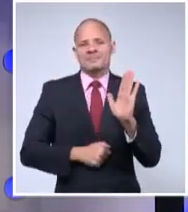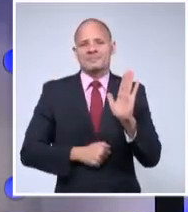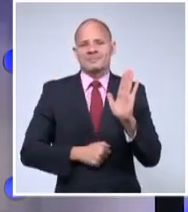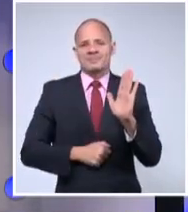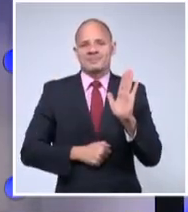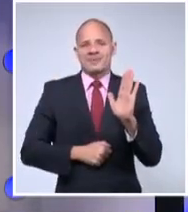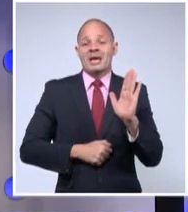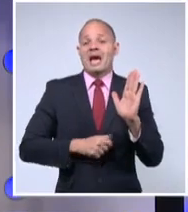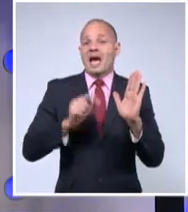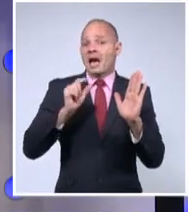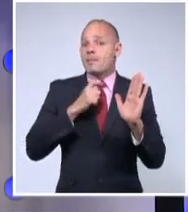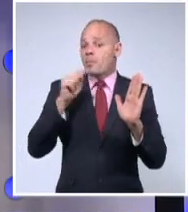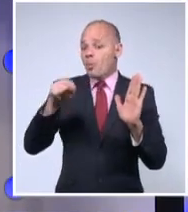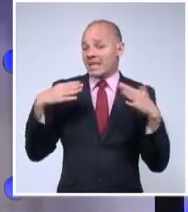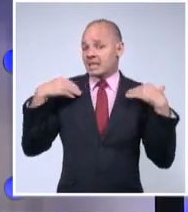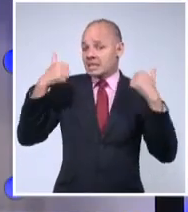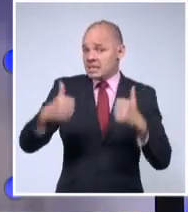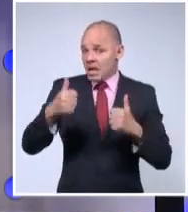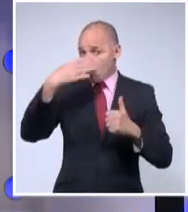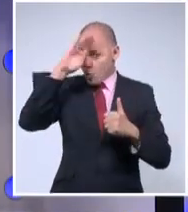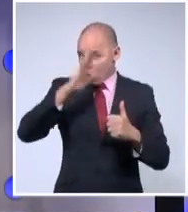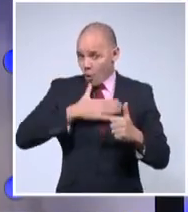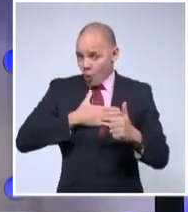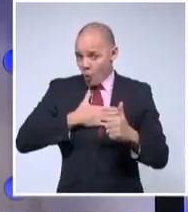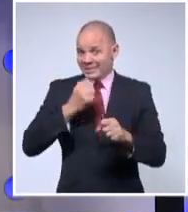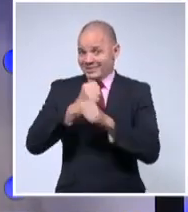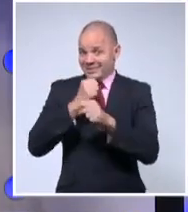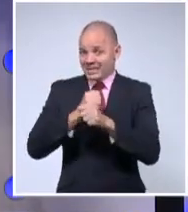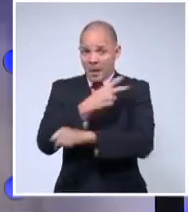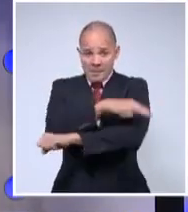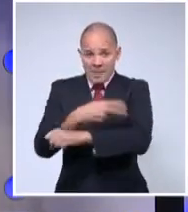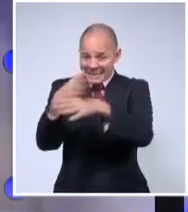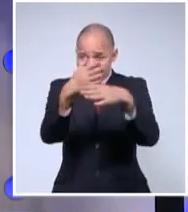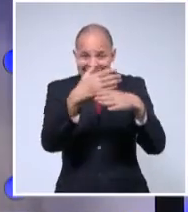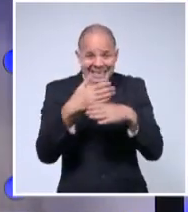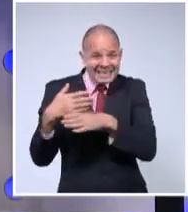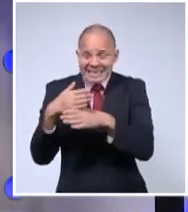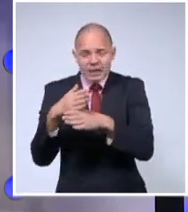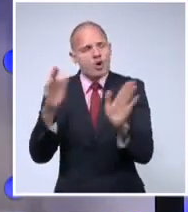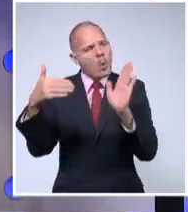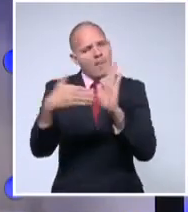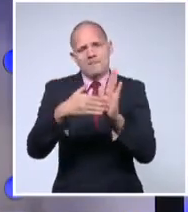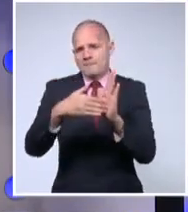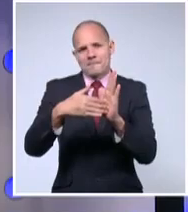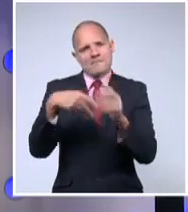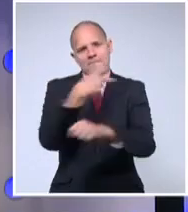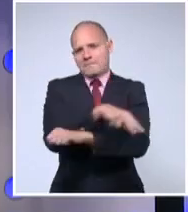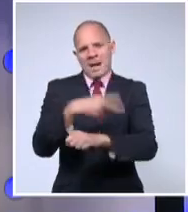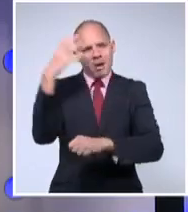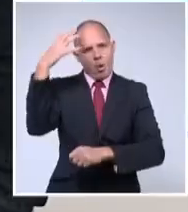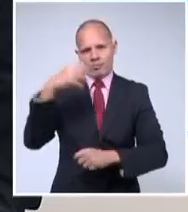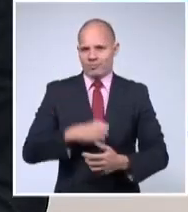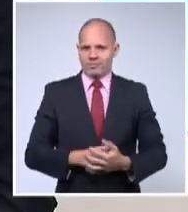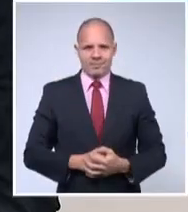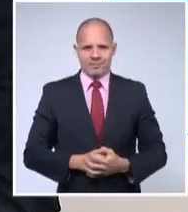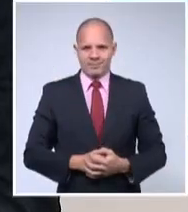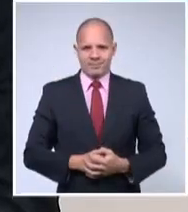los asuntos internos de ese país. Esa es una trayectoria de la diplomacia de la Revolución Cubana a la que no se ha fallado. ¿Qué